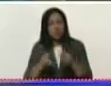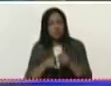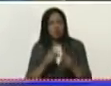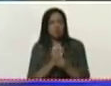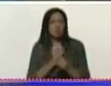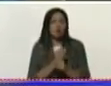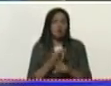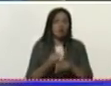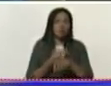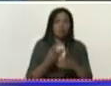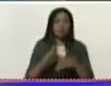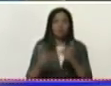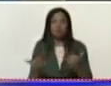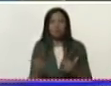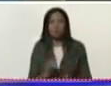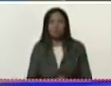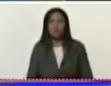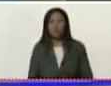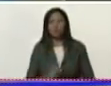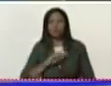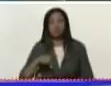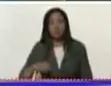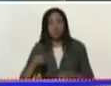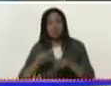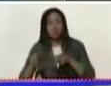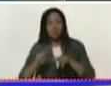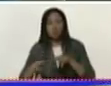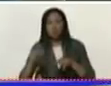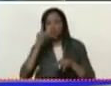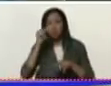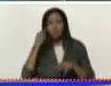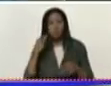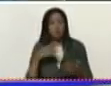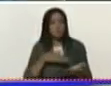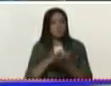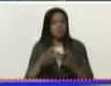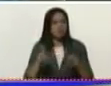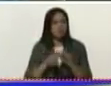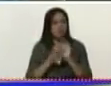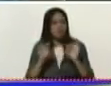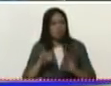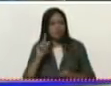gobierno y nuestros niños y niñas tengan sus juguetes garantizados.